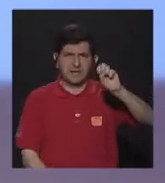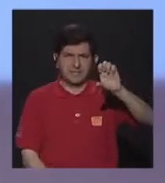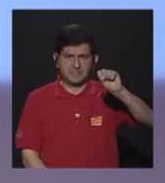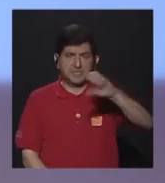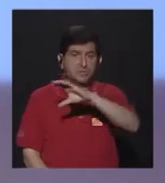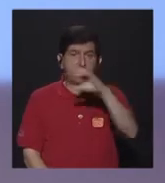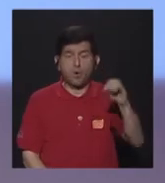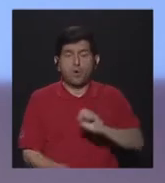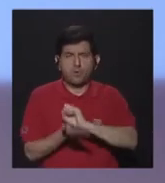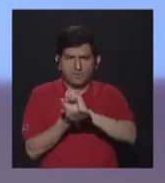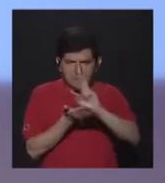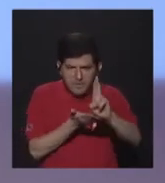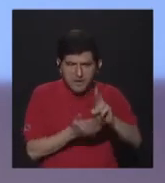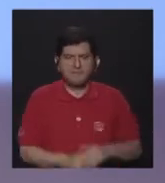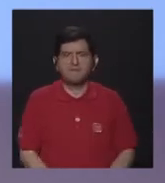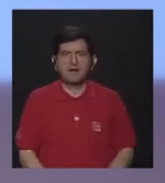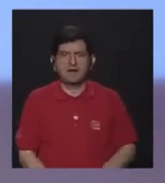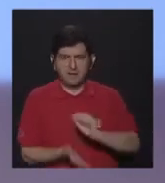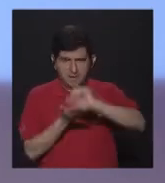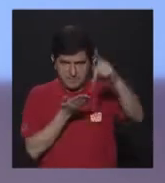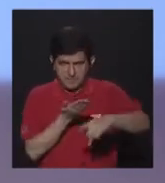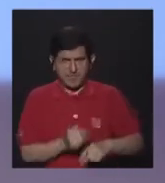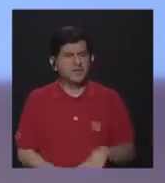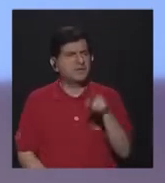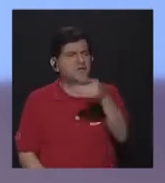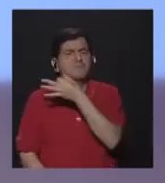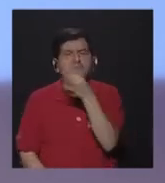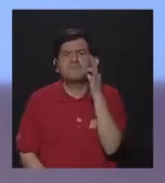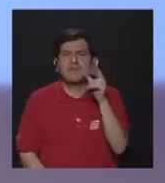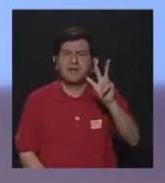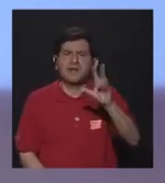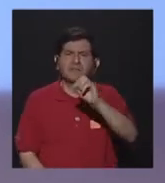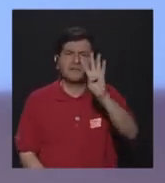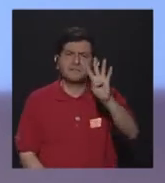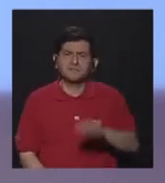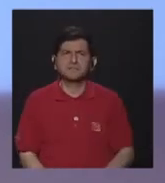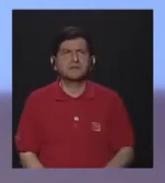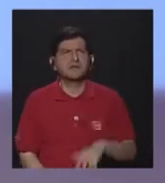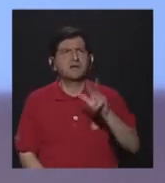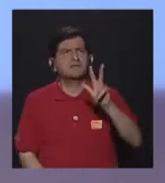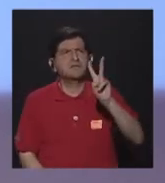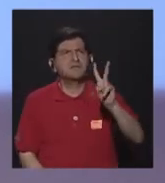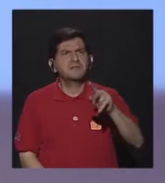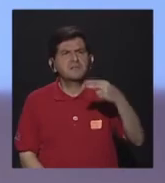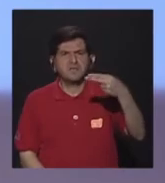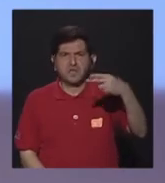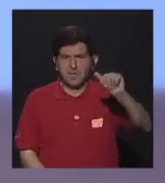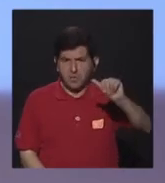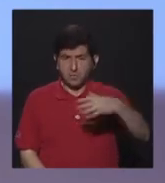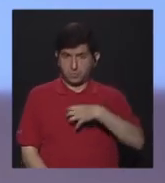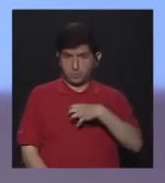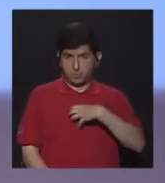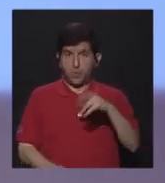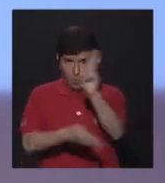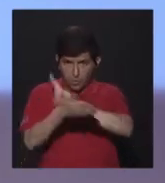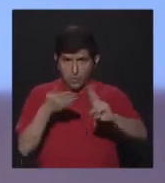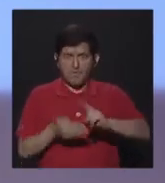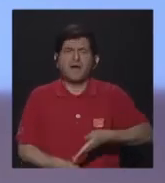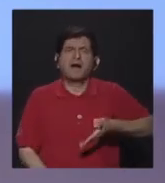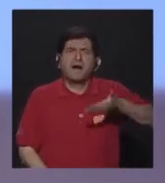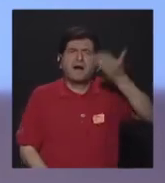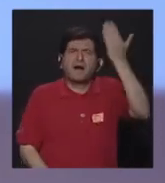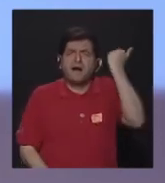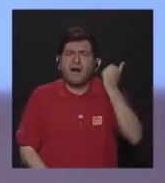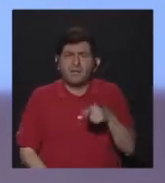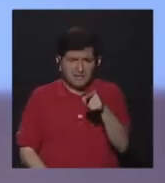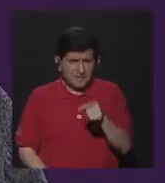entonces esa área de finca científica 4 que es más o menos tal vez 32 hectáreas pertenece a la universidad eran antiguos cafetales